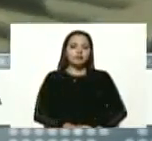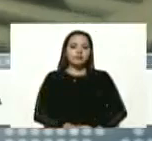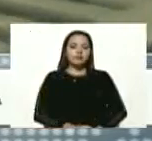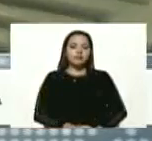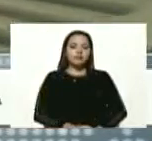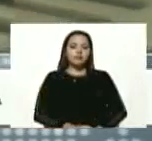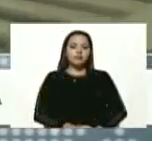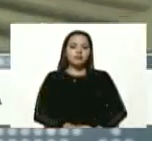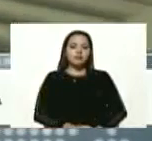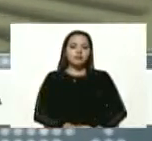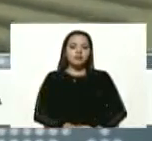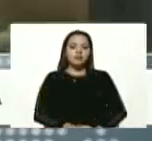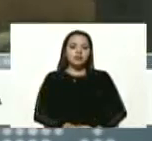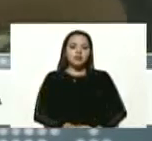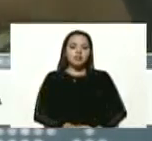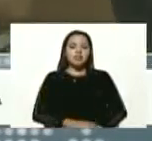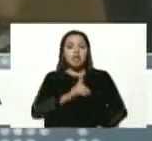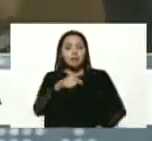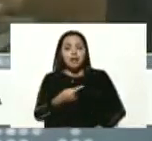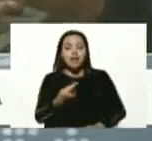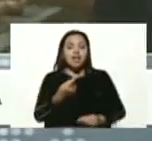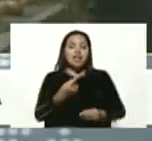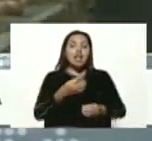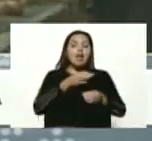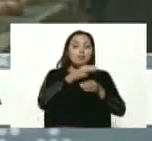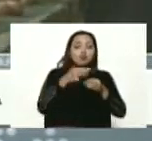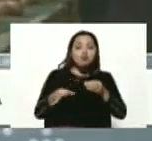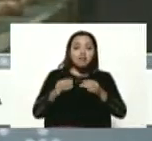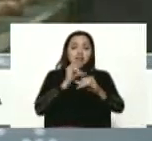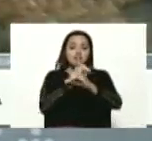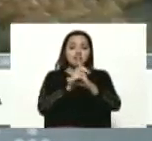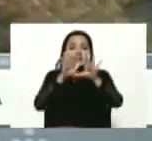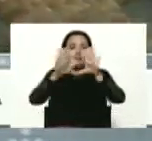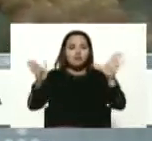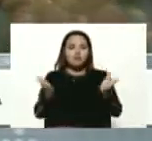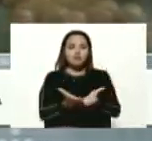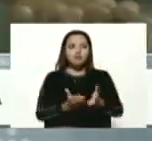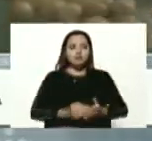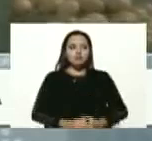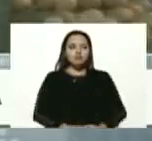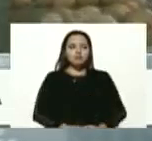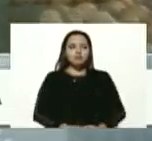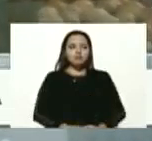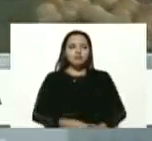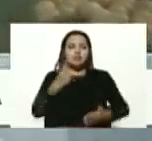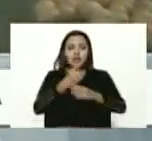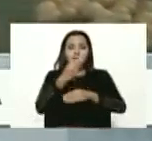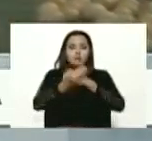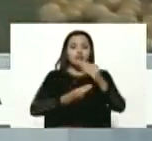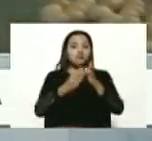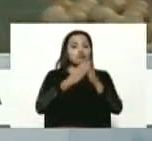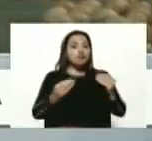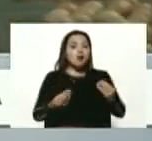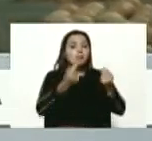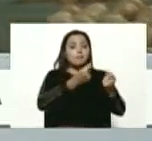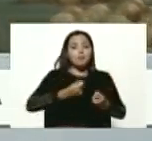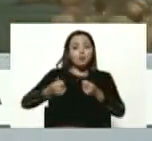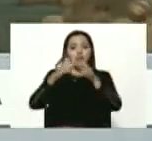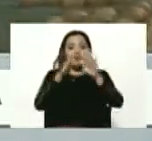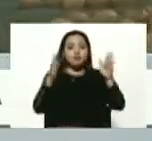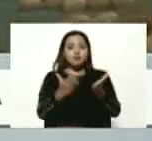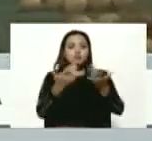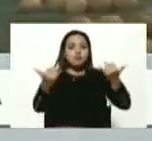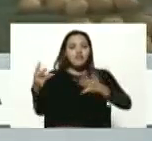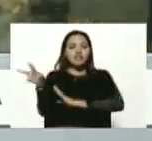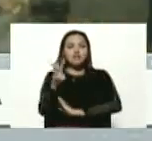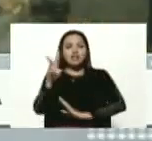crédito en criptomonedas del mundo. Vamos a utilizar todas las criptomonedas del mundo. Ya Venezuela